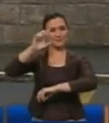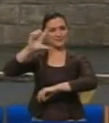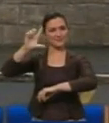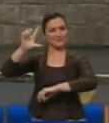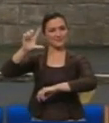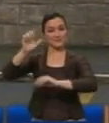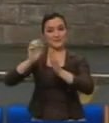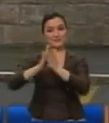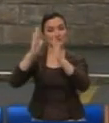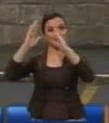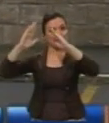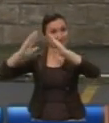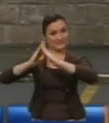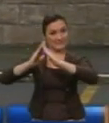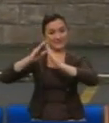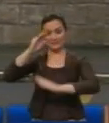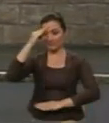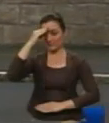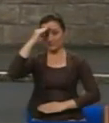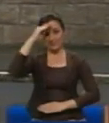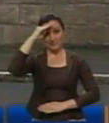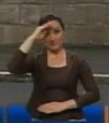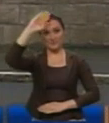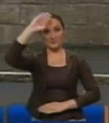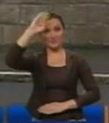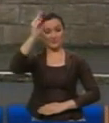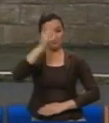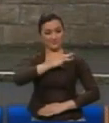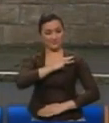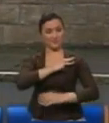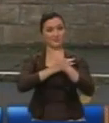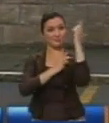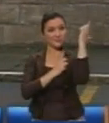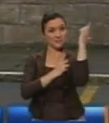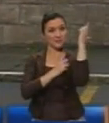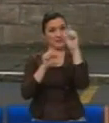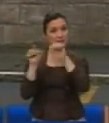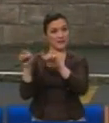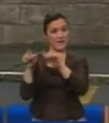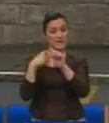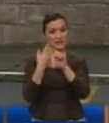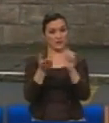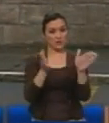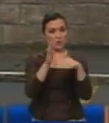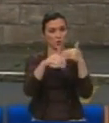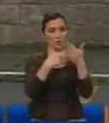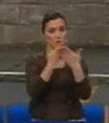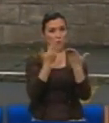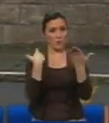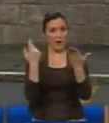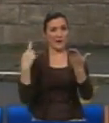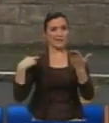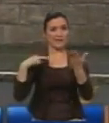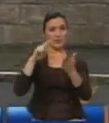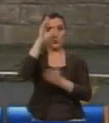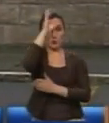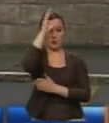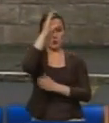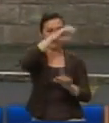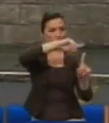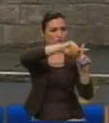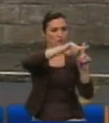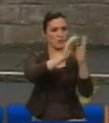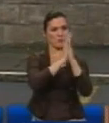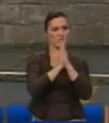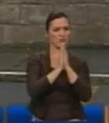Pastaza. Aquí, desde la medianoche, se ha instalado una capilla ardiente en honor a los 22 militares que fallecieron la tarde de ayer en un accidente